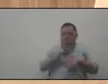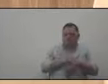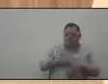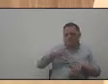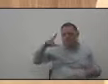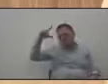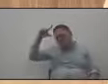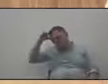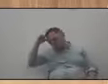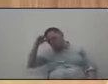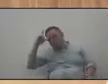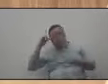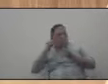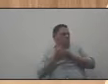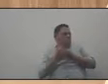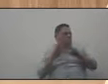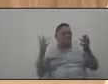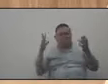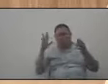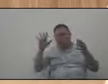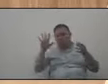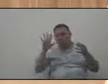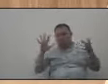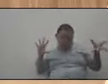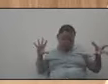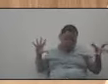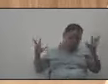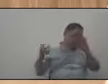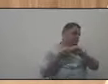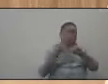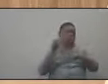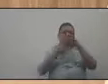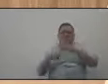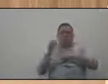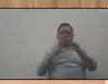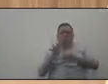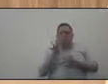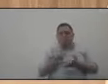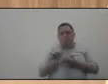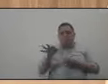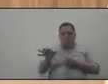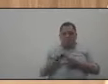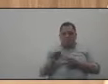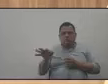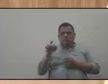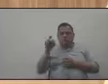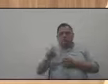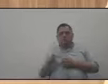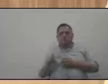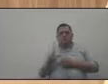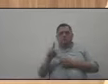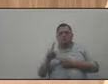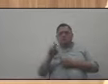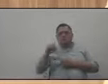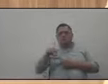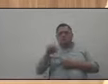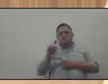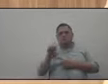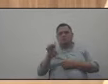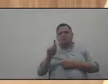enfermera, y es la primera vez que en el departamento, municipio a municipio, llevamos un nefrólogo,